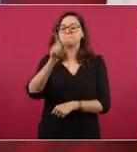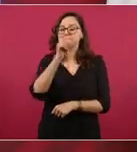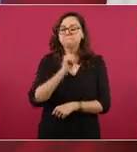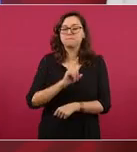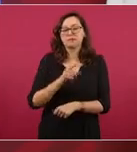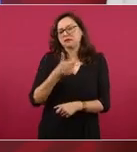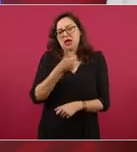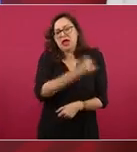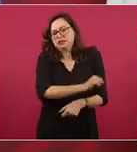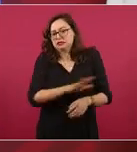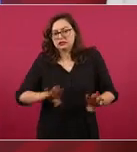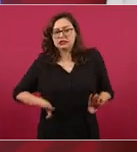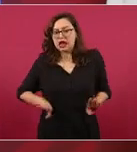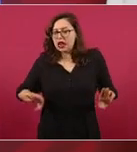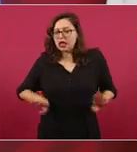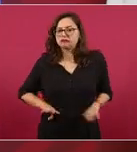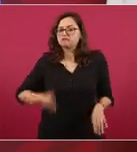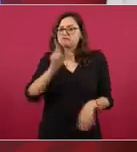Profesional.